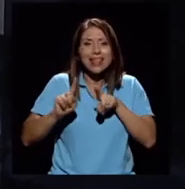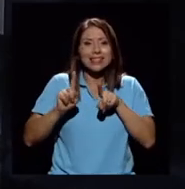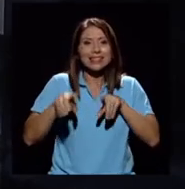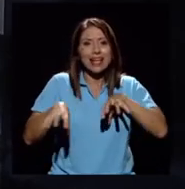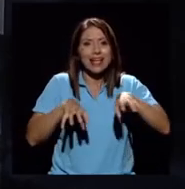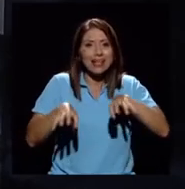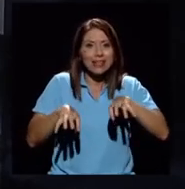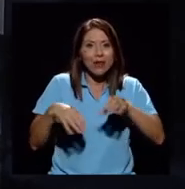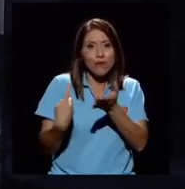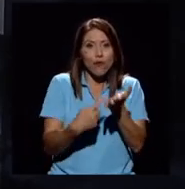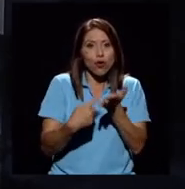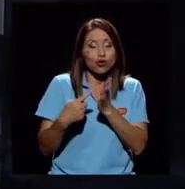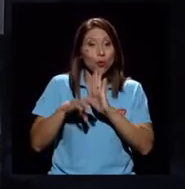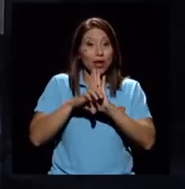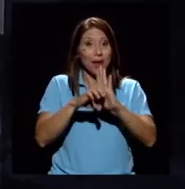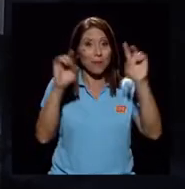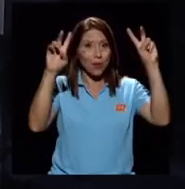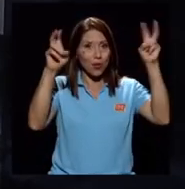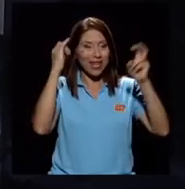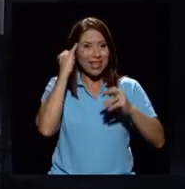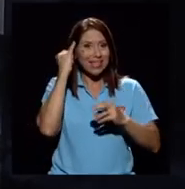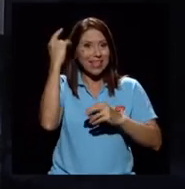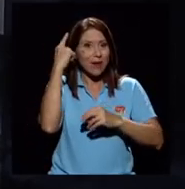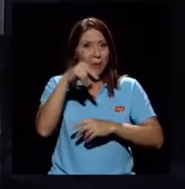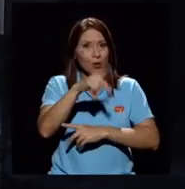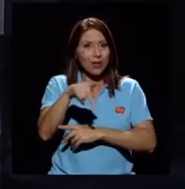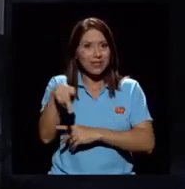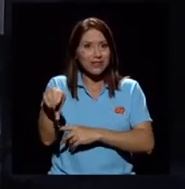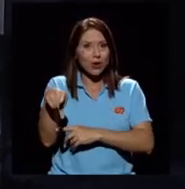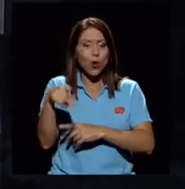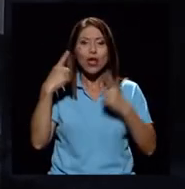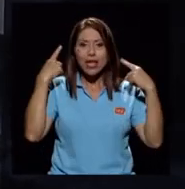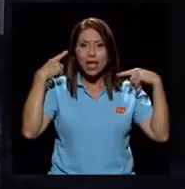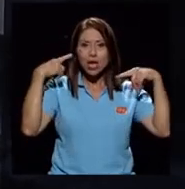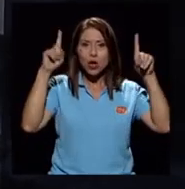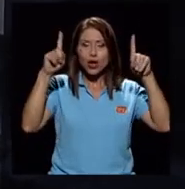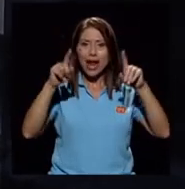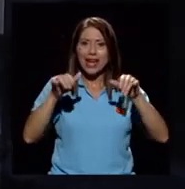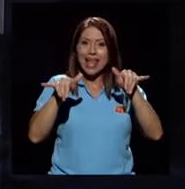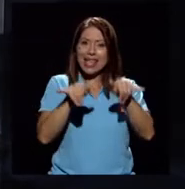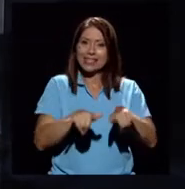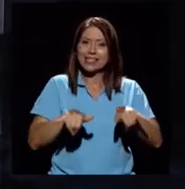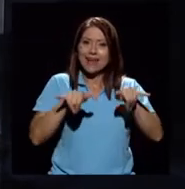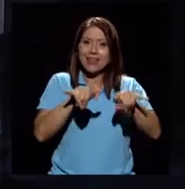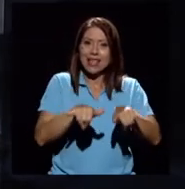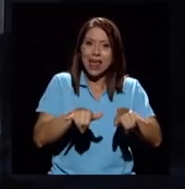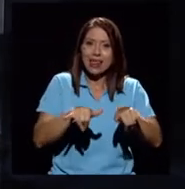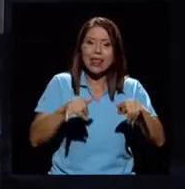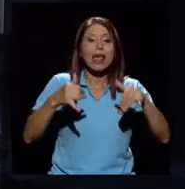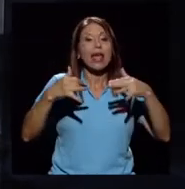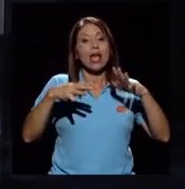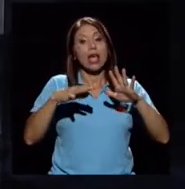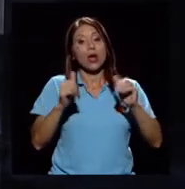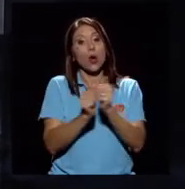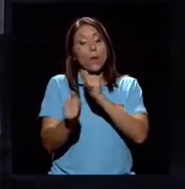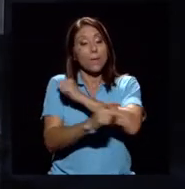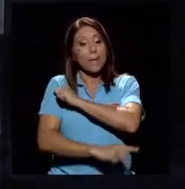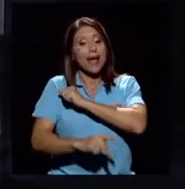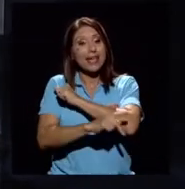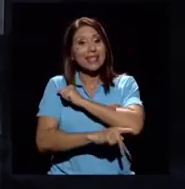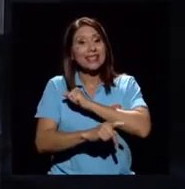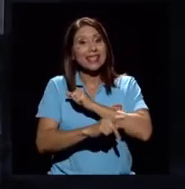y además lograr si está cierta estabilidad en tanto países vecinos como regiones al interno de china